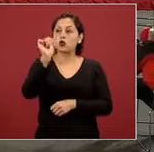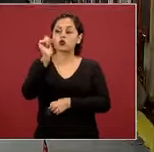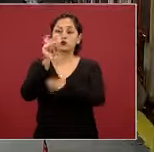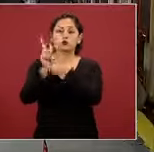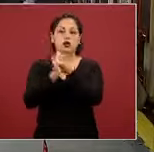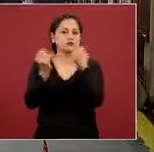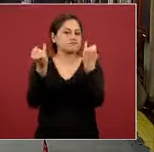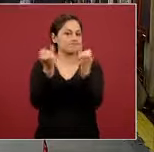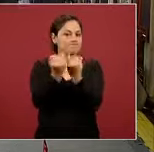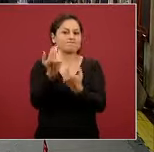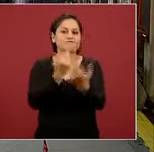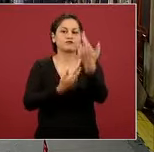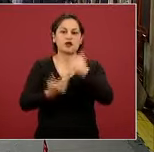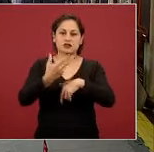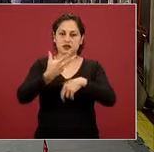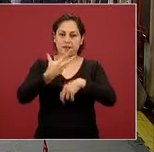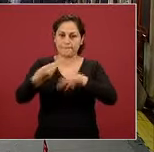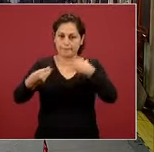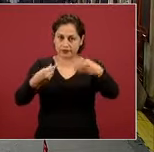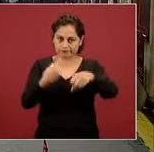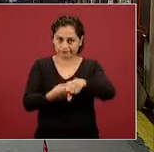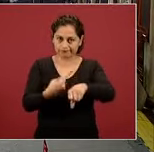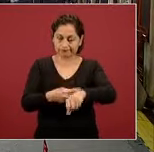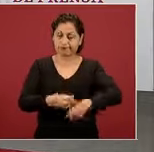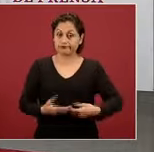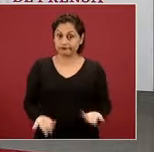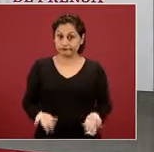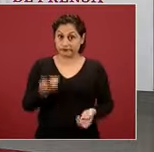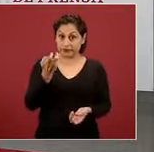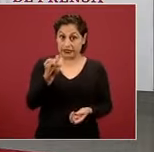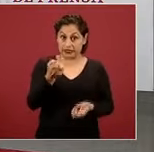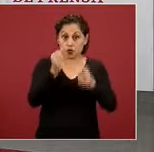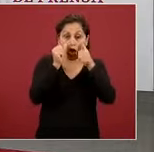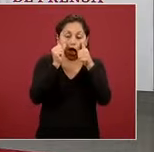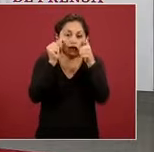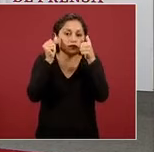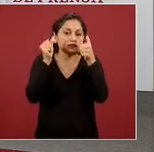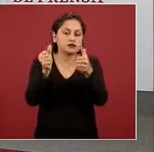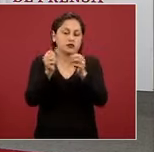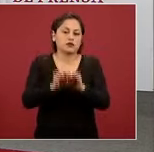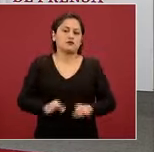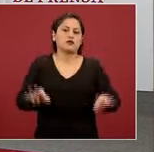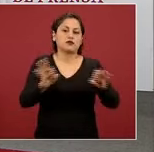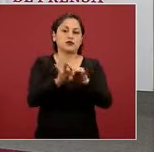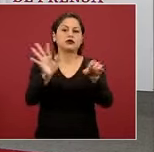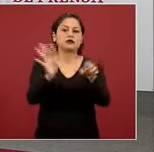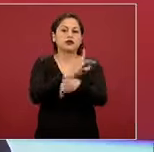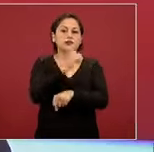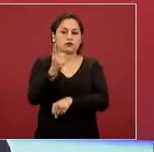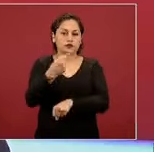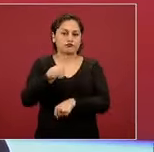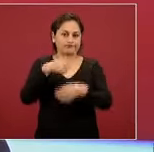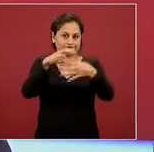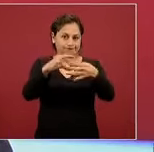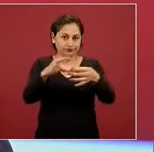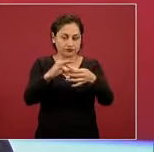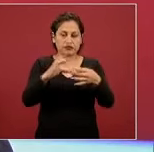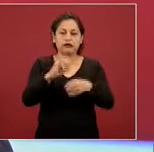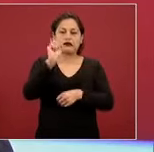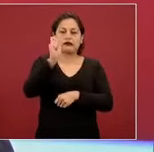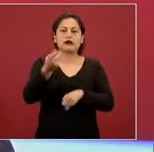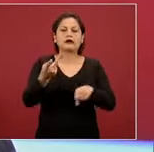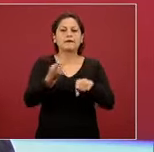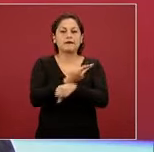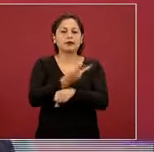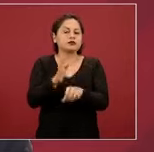mundo. Esto es importante tenerlo presente porque, como lo comentaremos ahorita, las expectativas que uno puede formarse